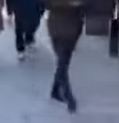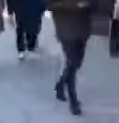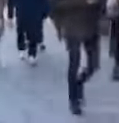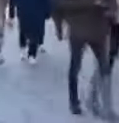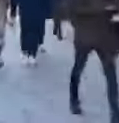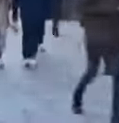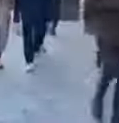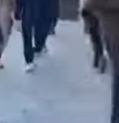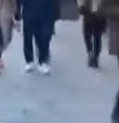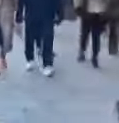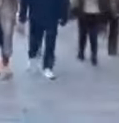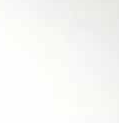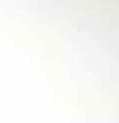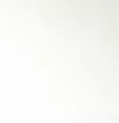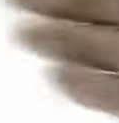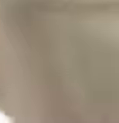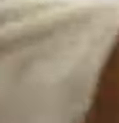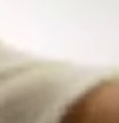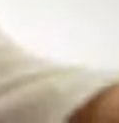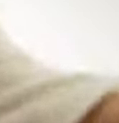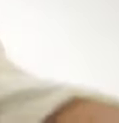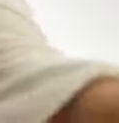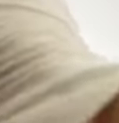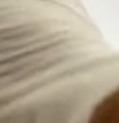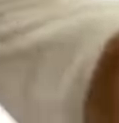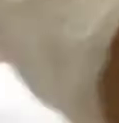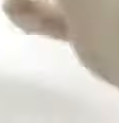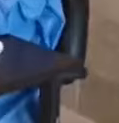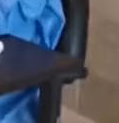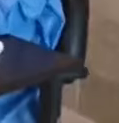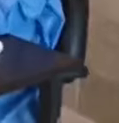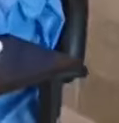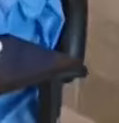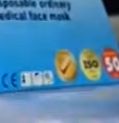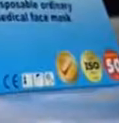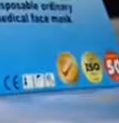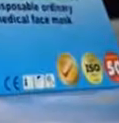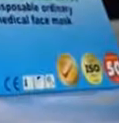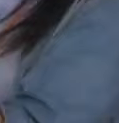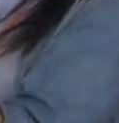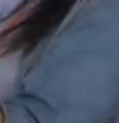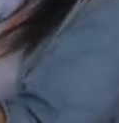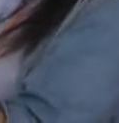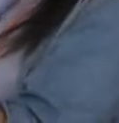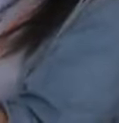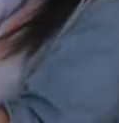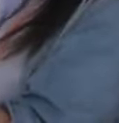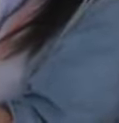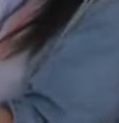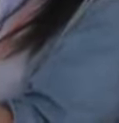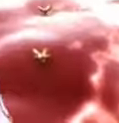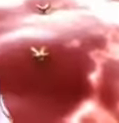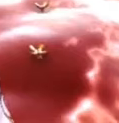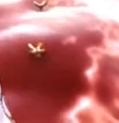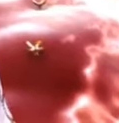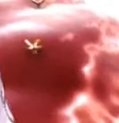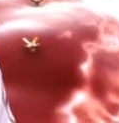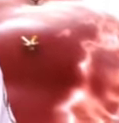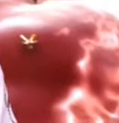haya probabilidad de hacinamiento. Usar equipo protectivo como guantes o mascarillas si está a riesgo de